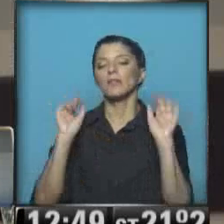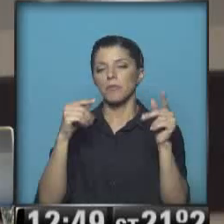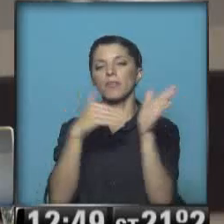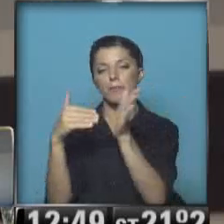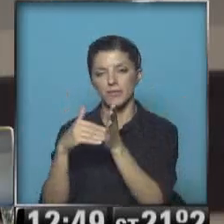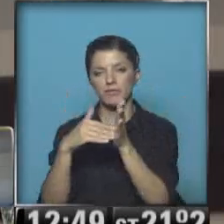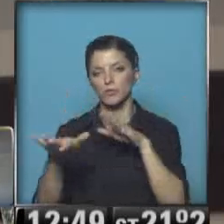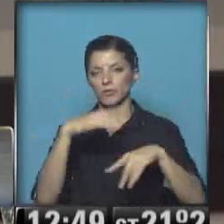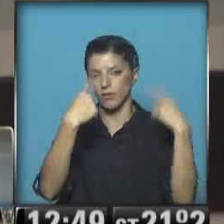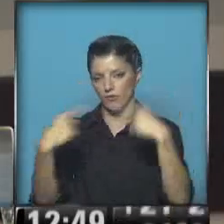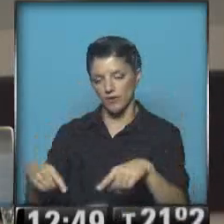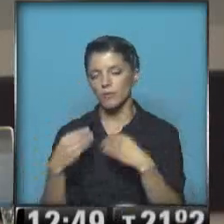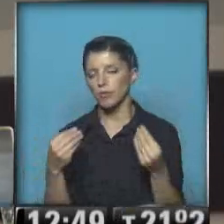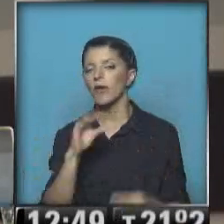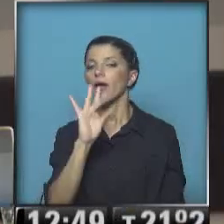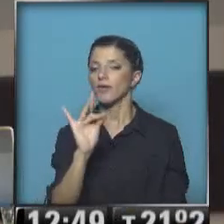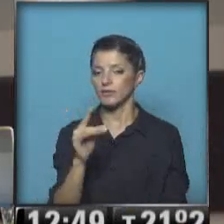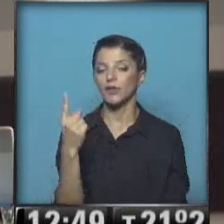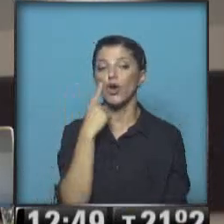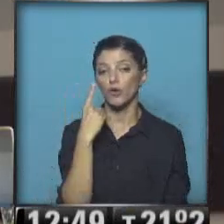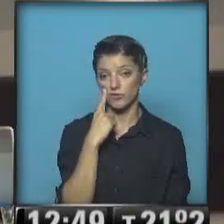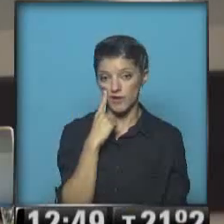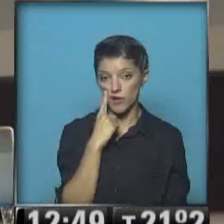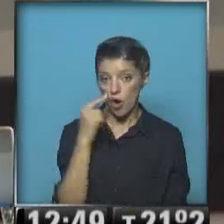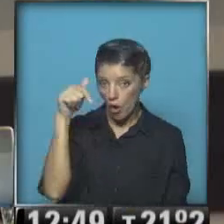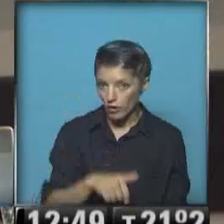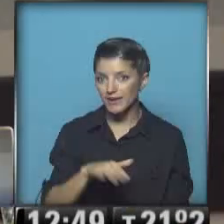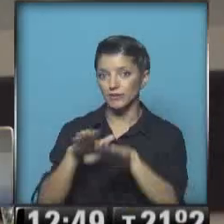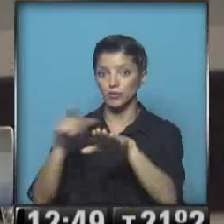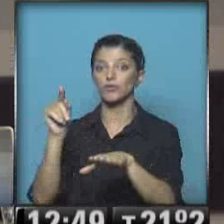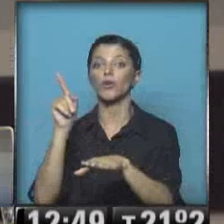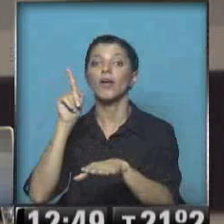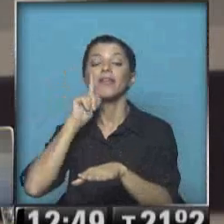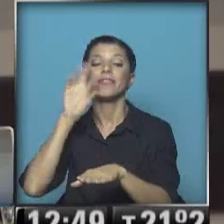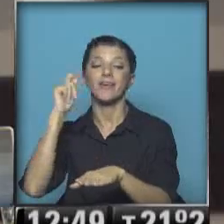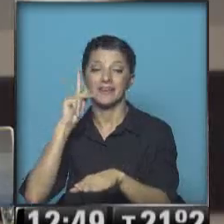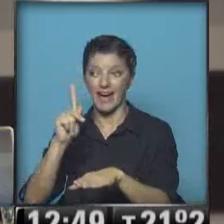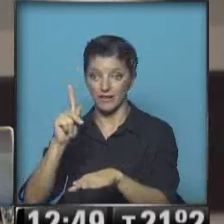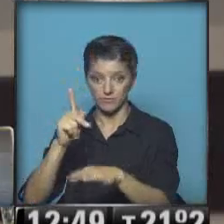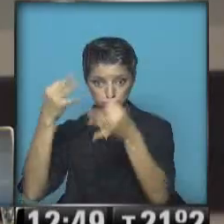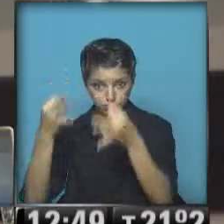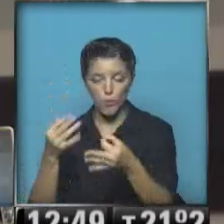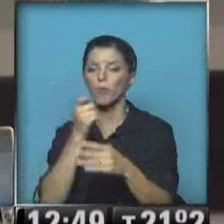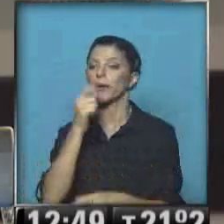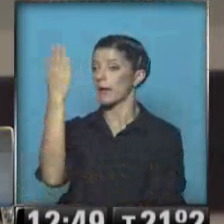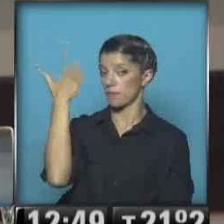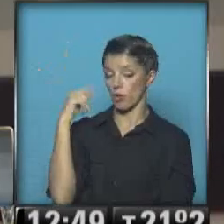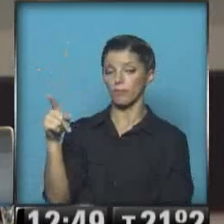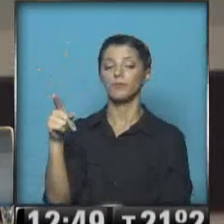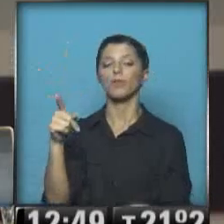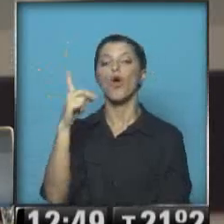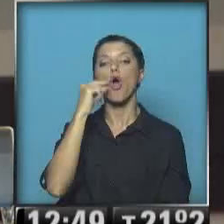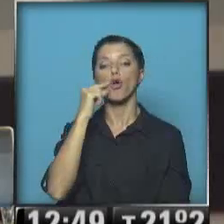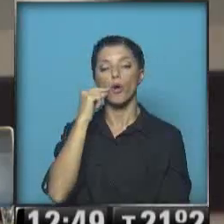caso porque Efectivamente es muy difícil saber hoy lo que está pasando en en Irak por ejemplo el dato que da Patrick kokun respecto